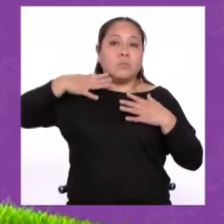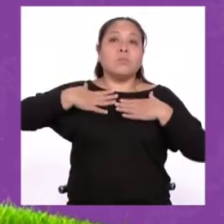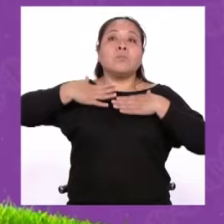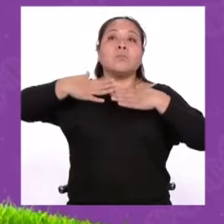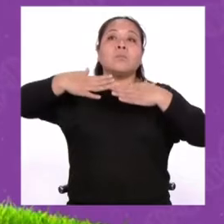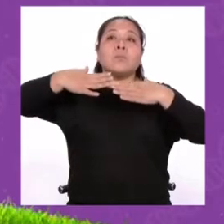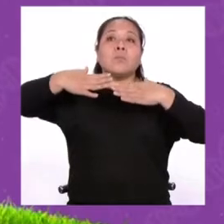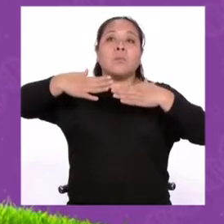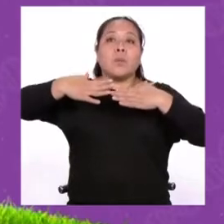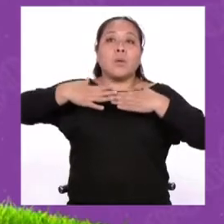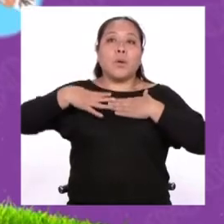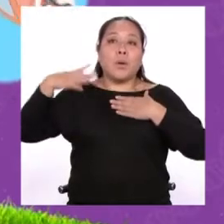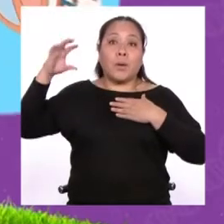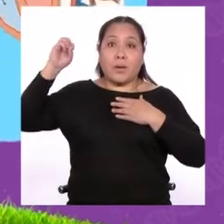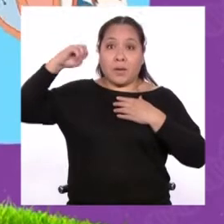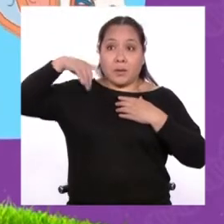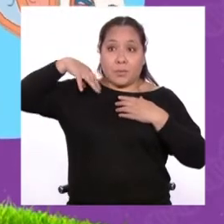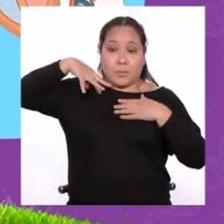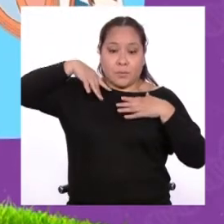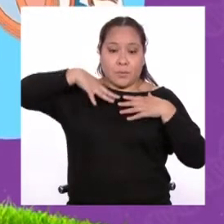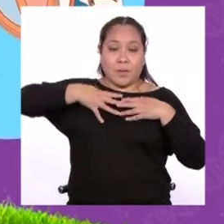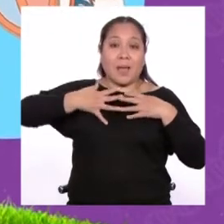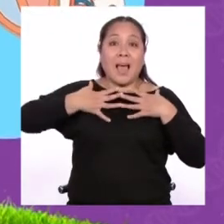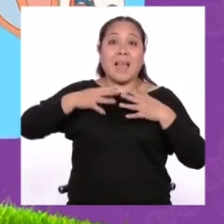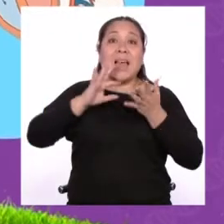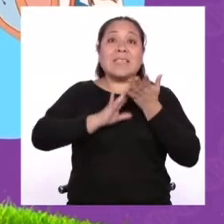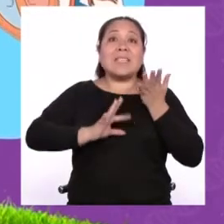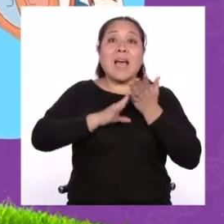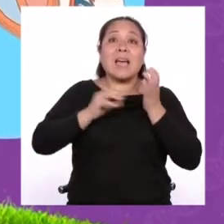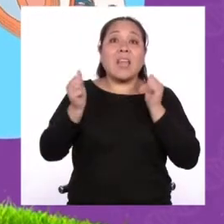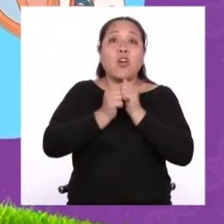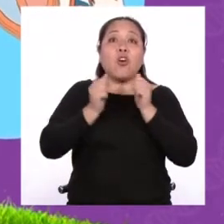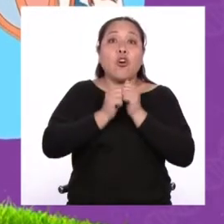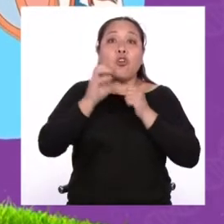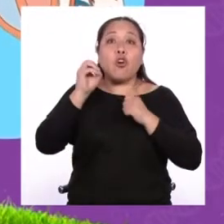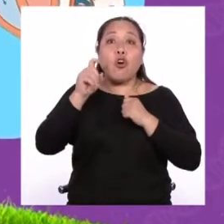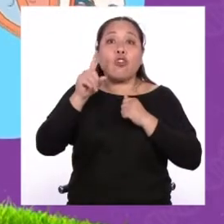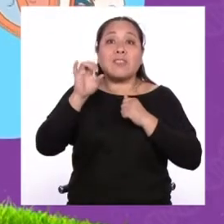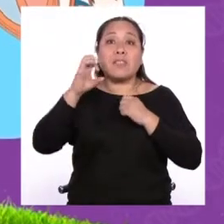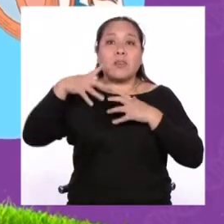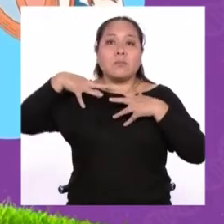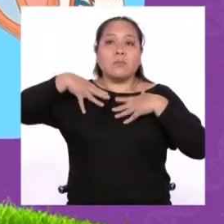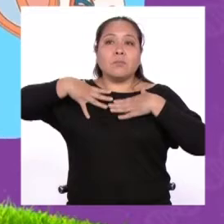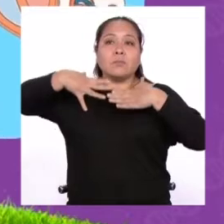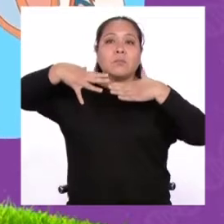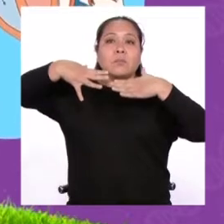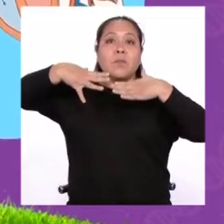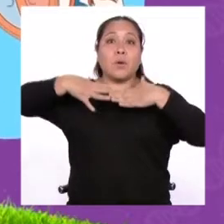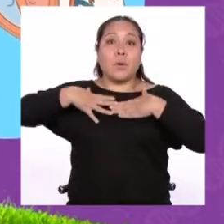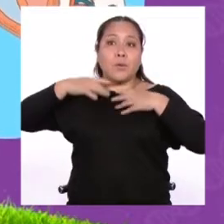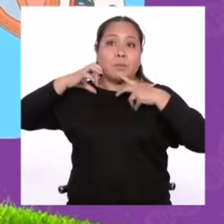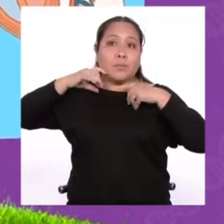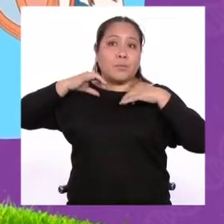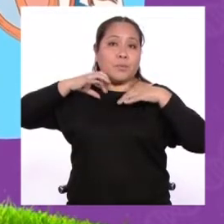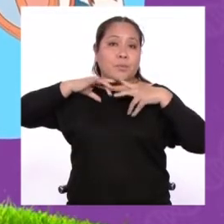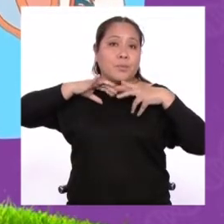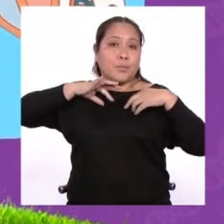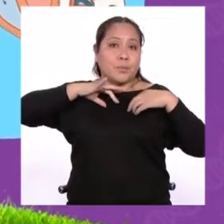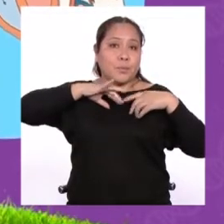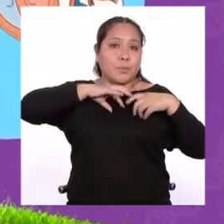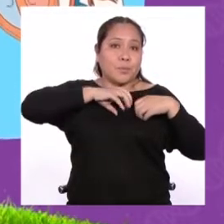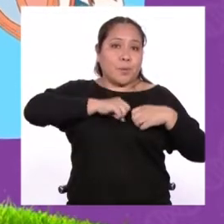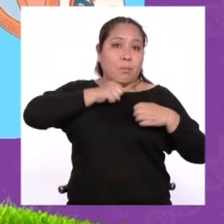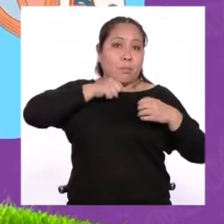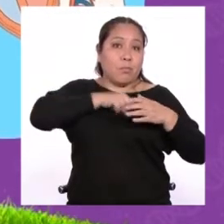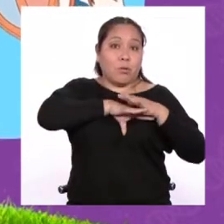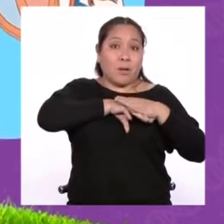o pulmocutánea, que oxigena la sangre con los capilares de los pulmones o de la piel. La segunda vez que